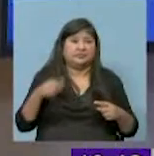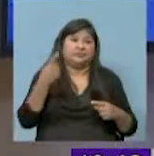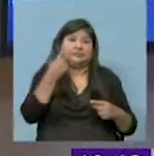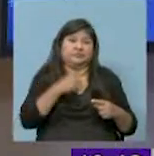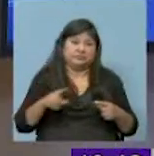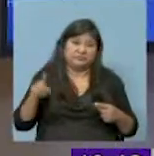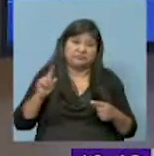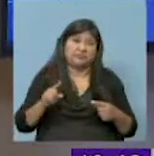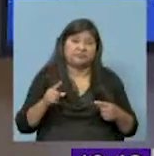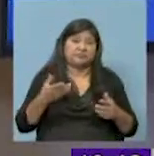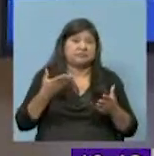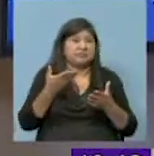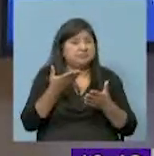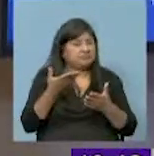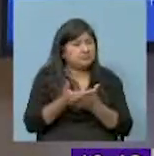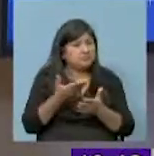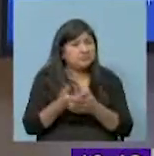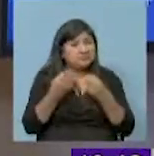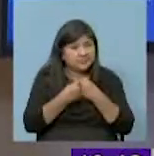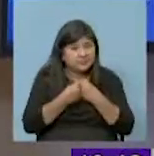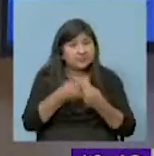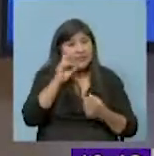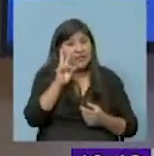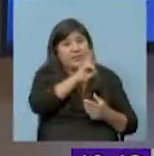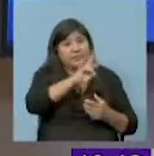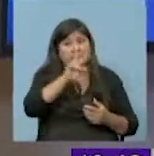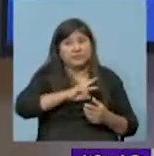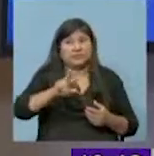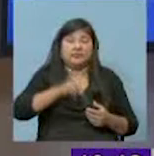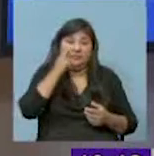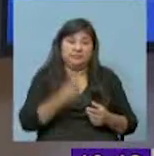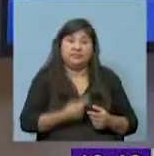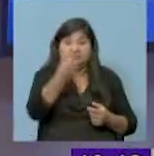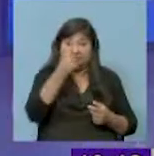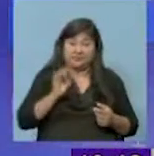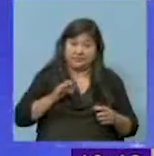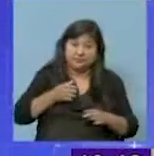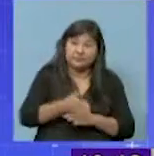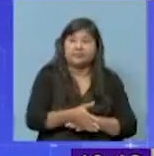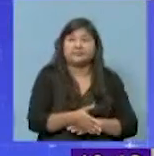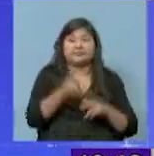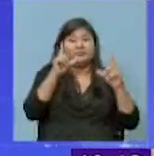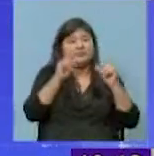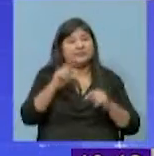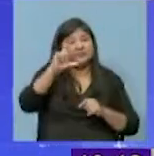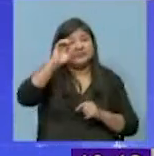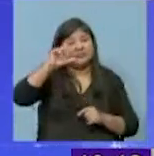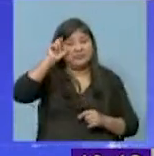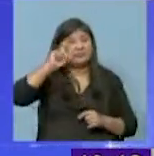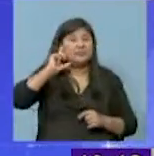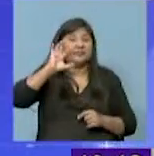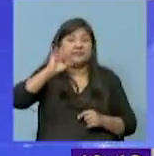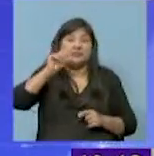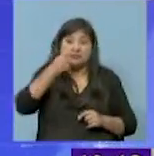exámenes. Y aquí tenemos para mostrarles el ingreso a primer año. El colegio número 1, Teodoro Sánchez